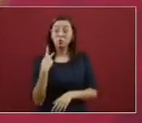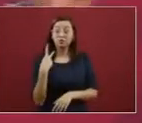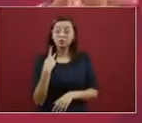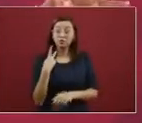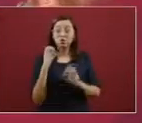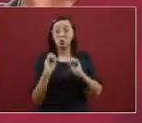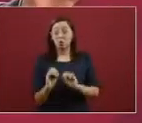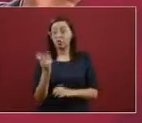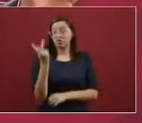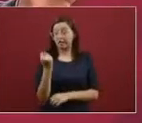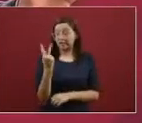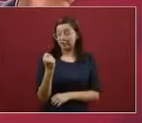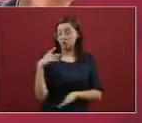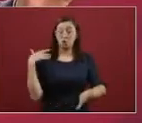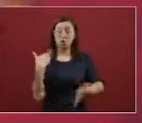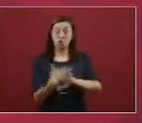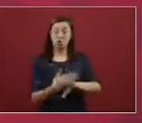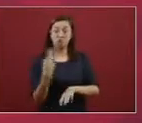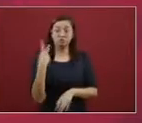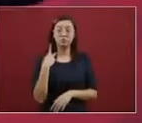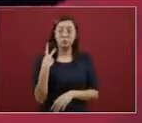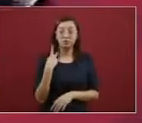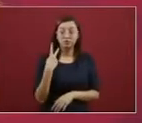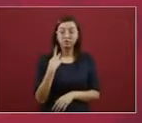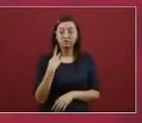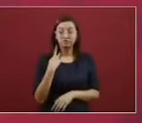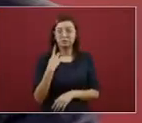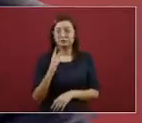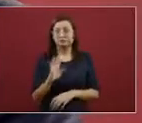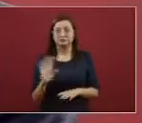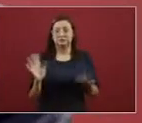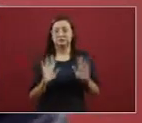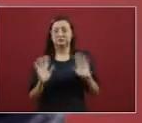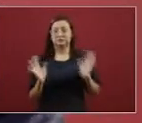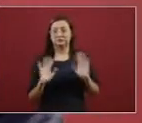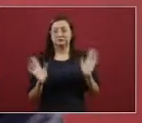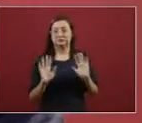televisión la resistían